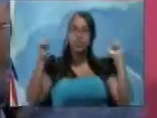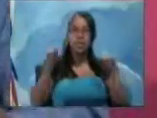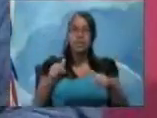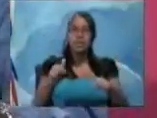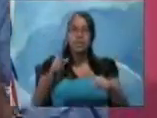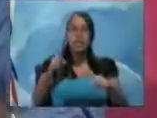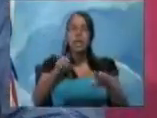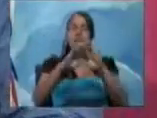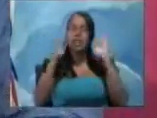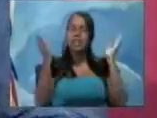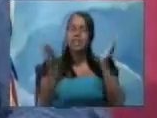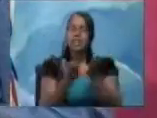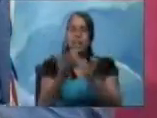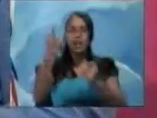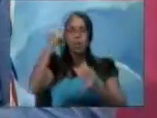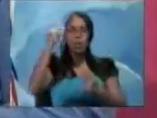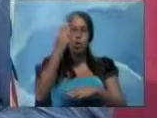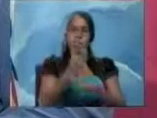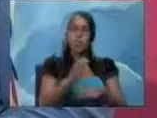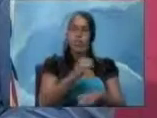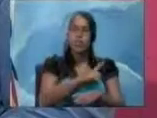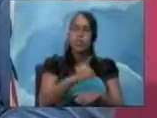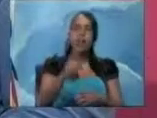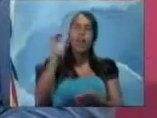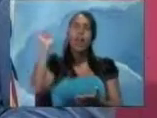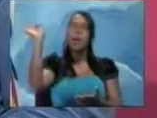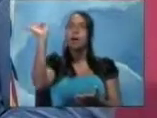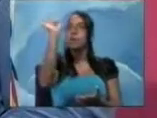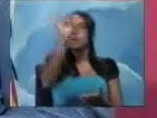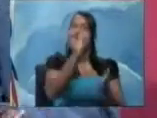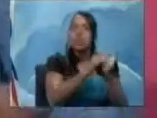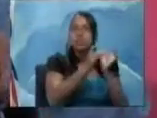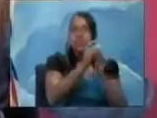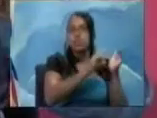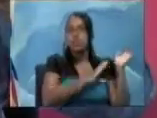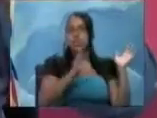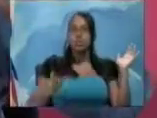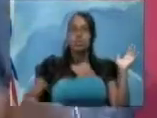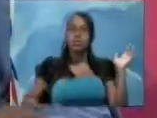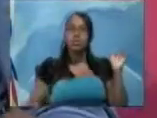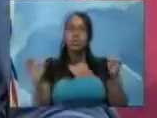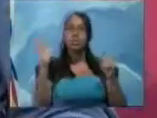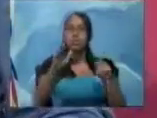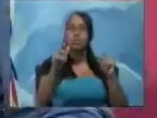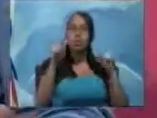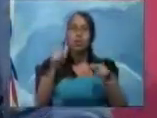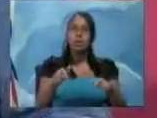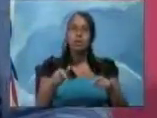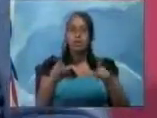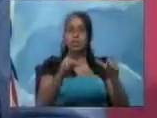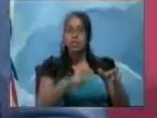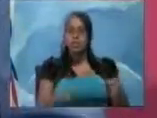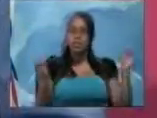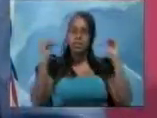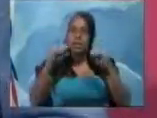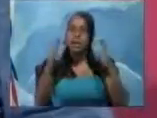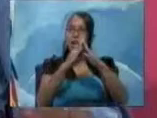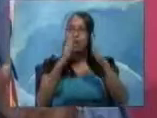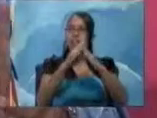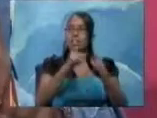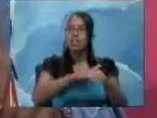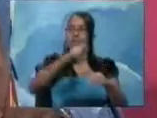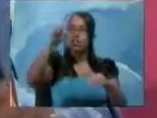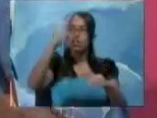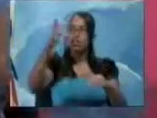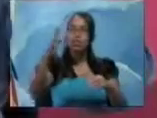en la tierra por medio de la predicación del Evangelio estamos este sitio constituido casa de Dios